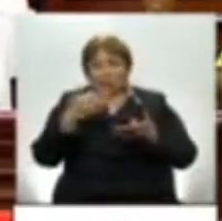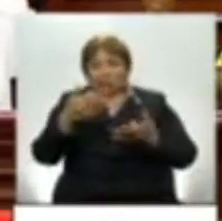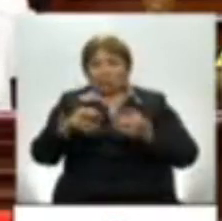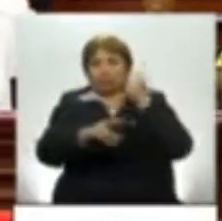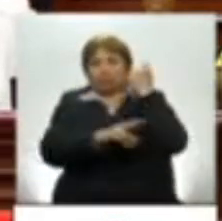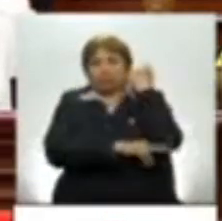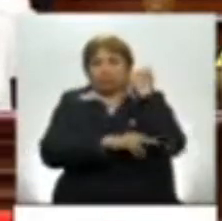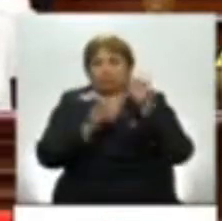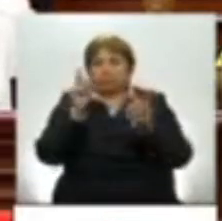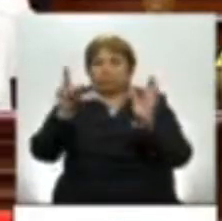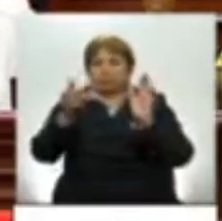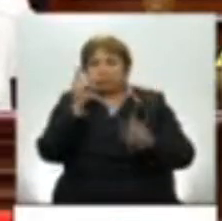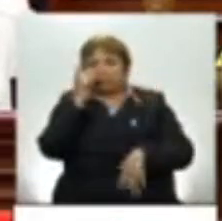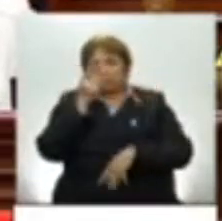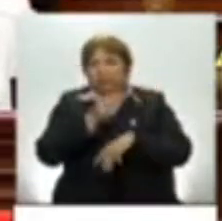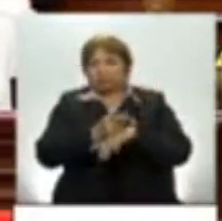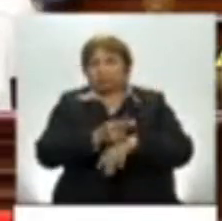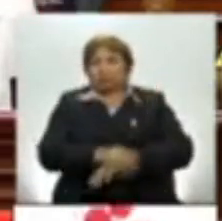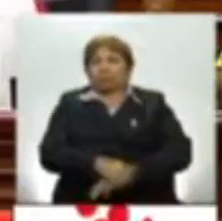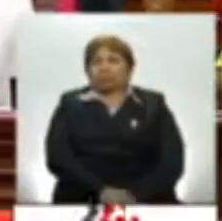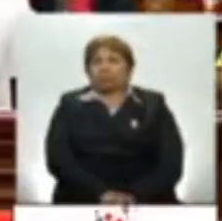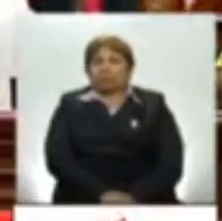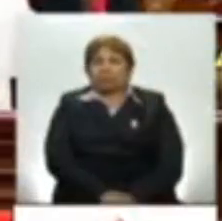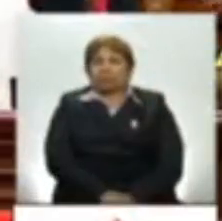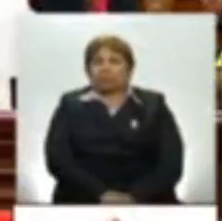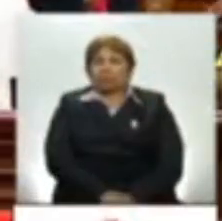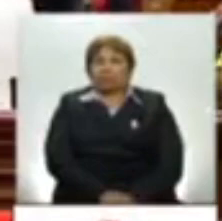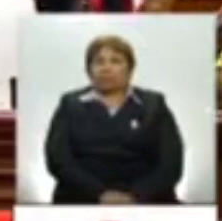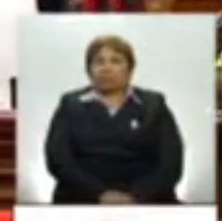la nación se lo demande.